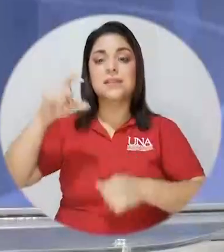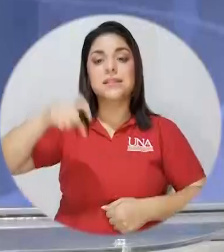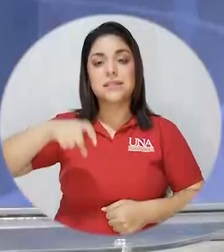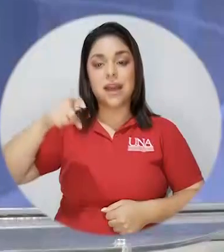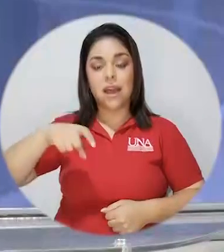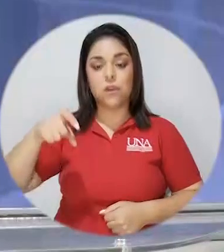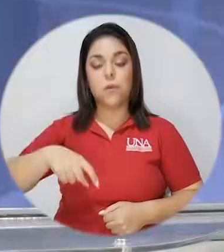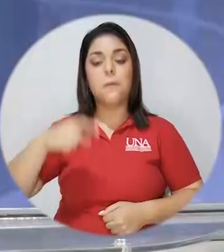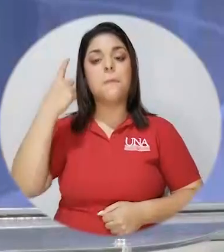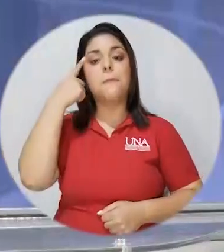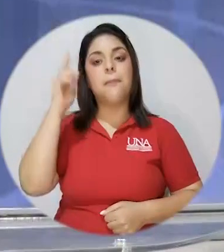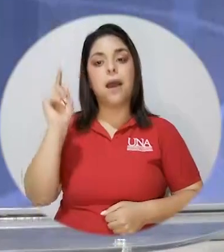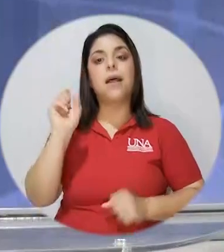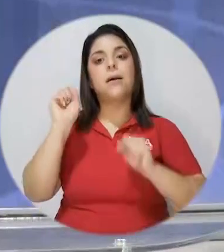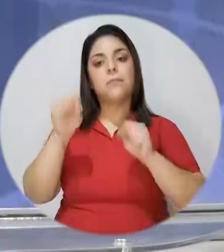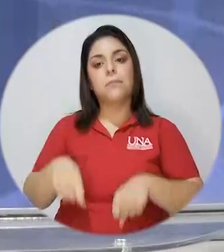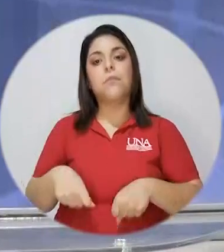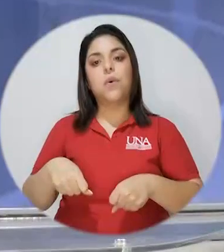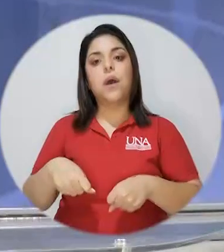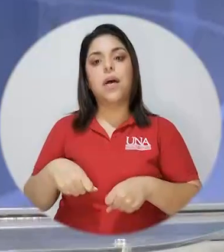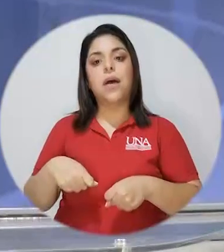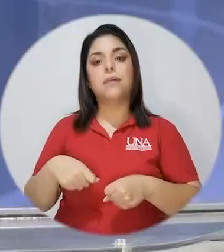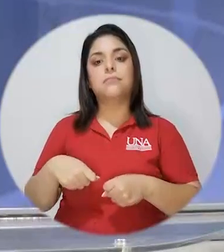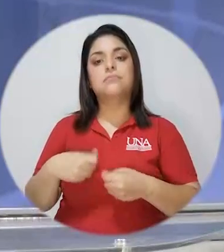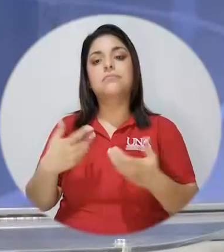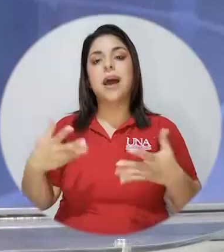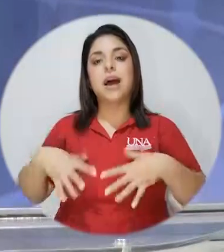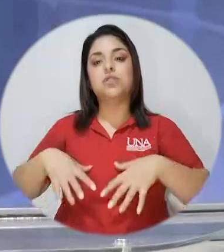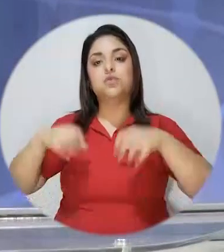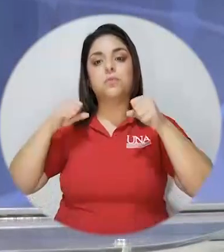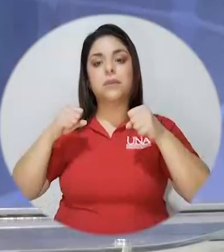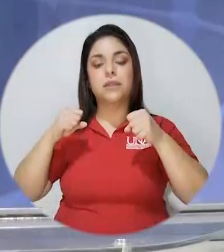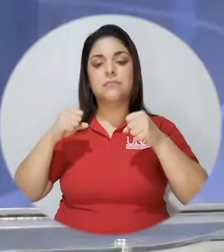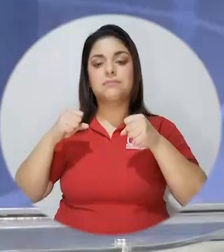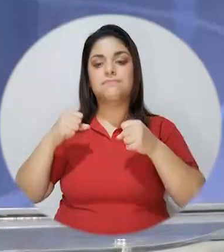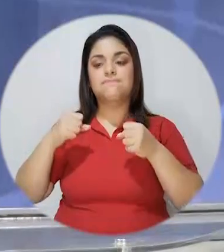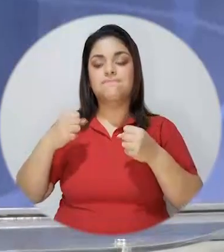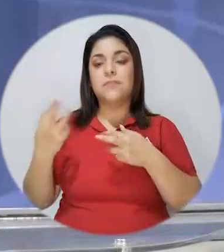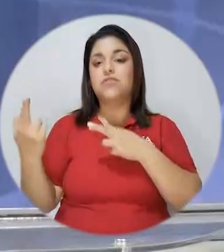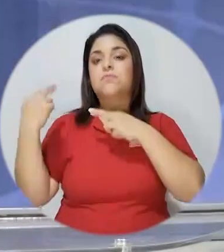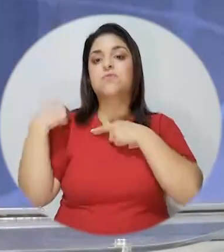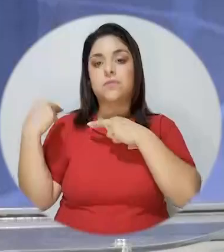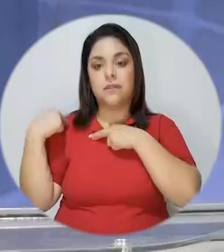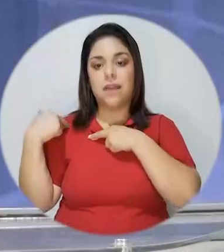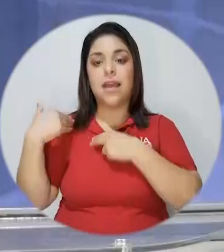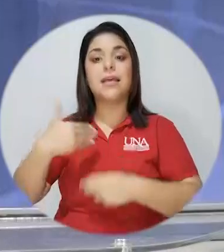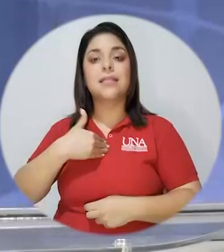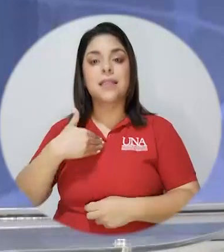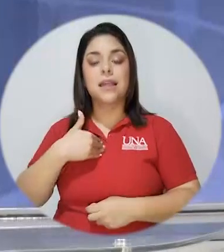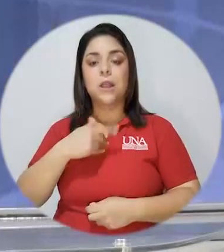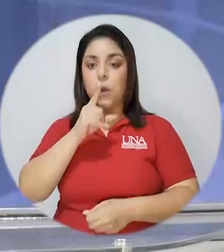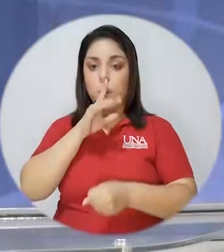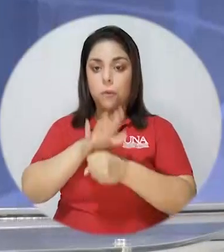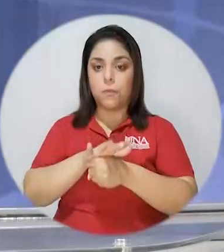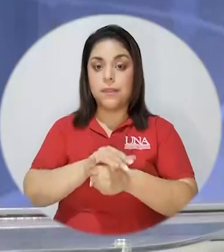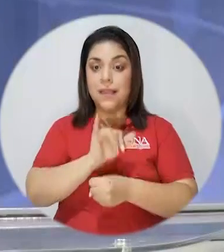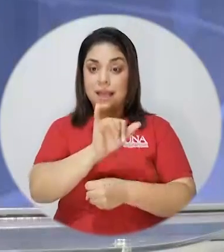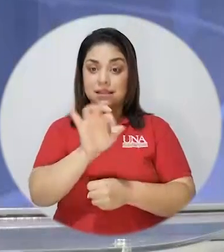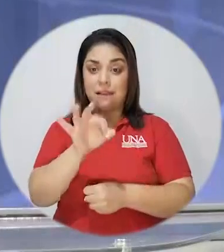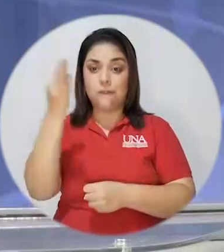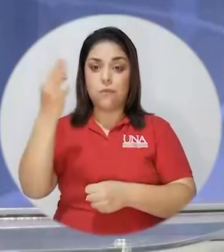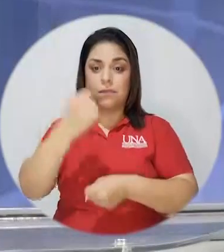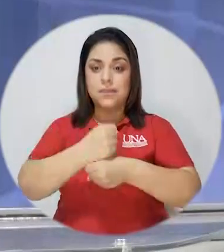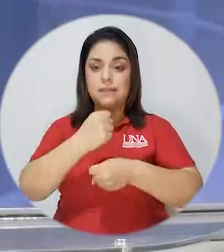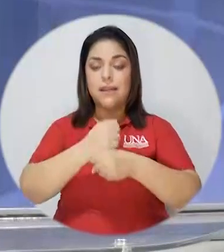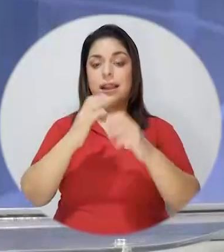necesario y que cada quien asuma la cuota de responsabilidad que tiene, y que se comprometan para que estas modalidades